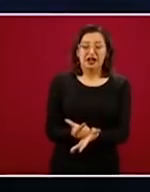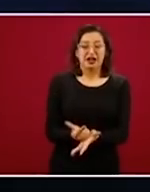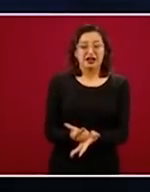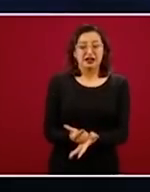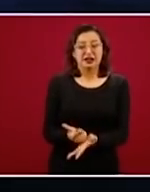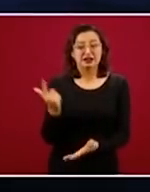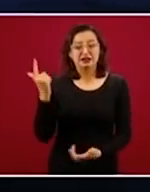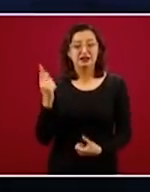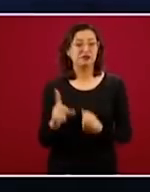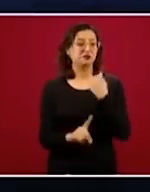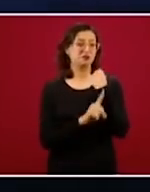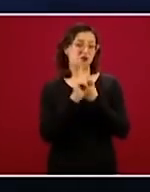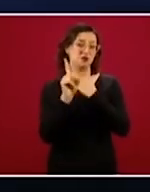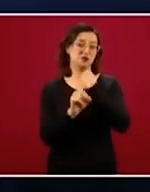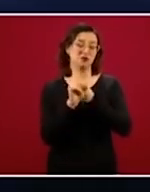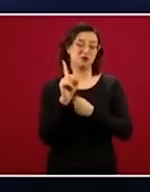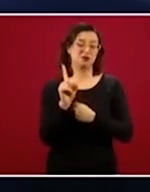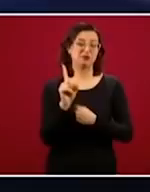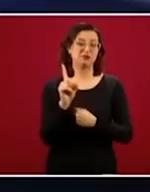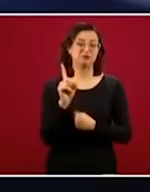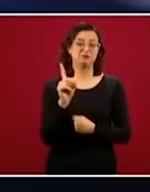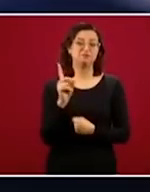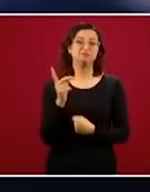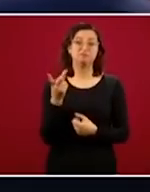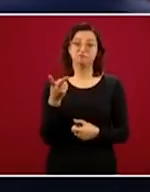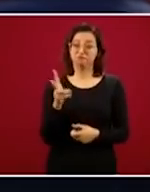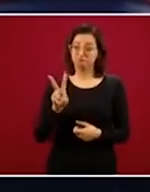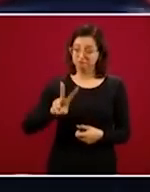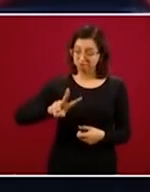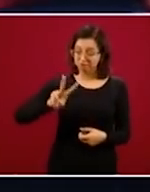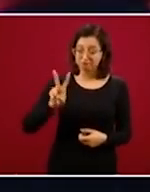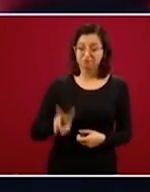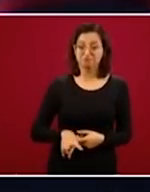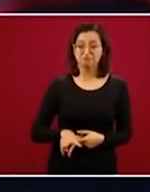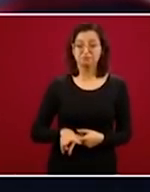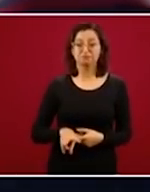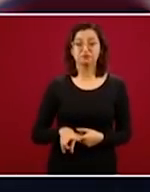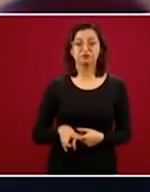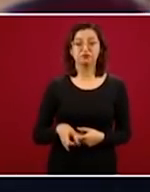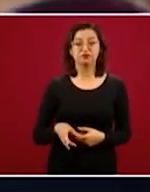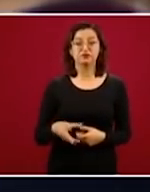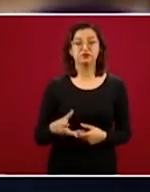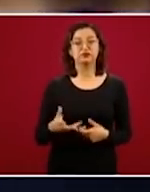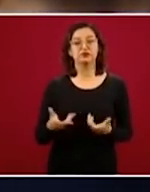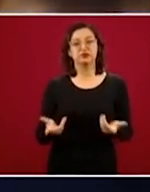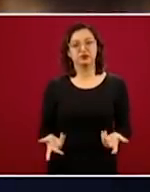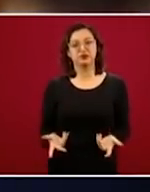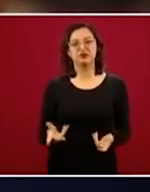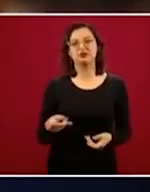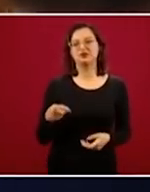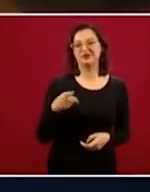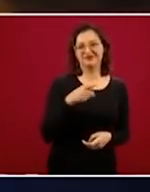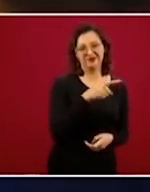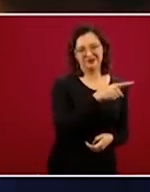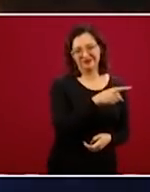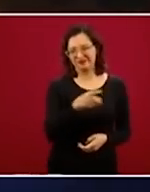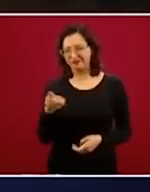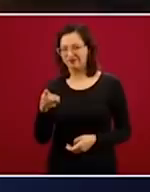en el problema por qué este set migraron